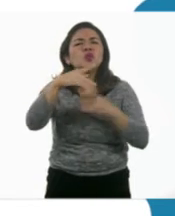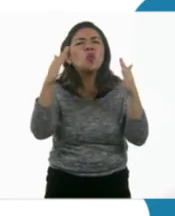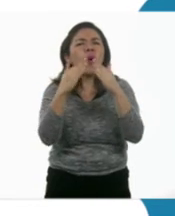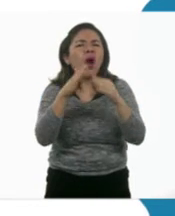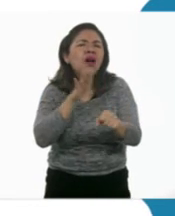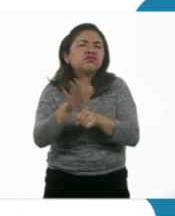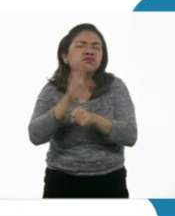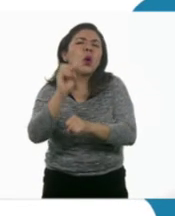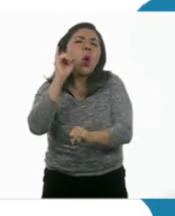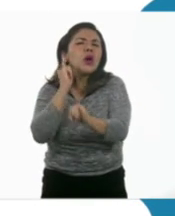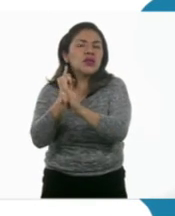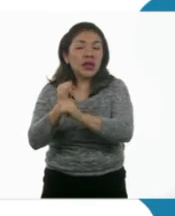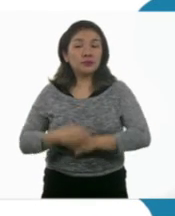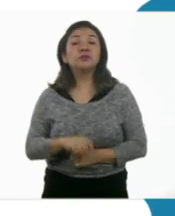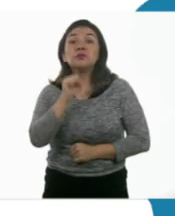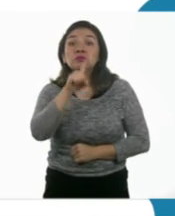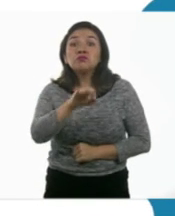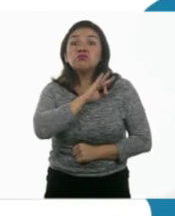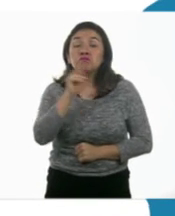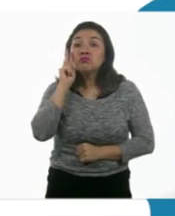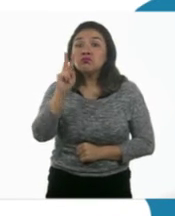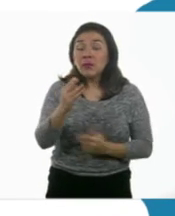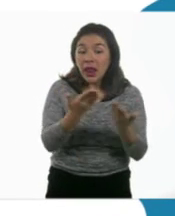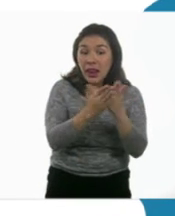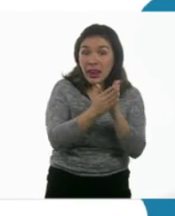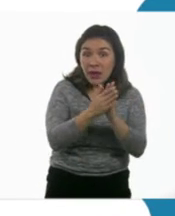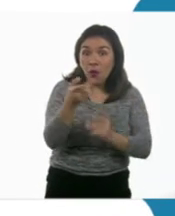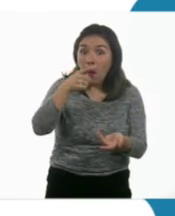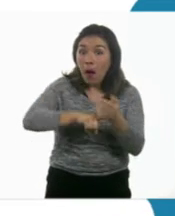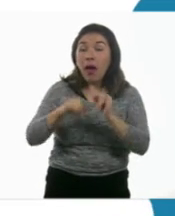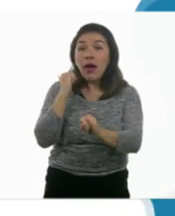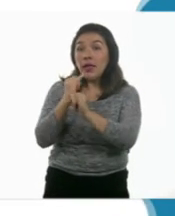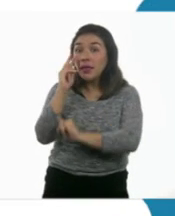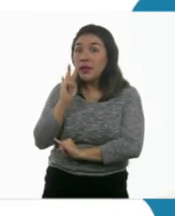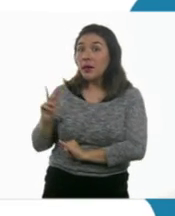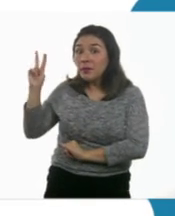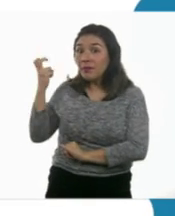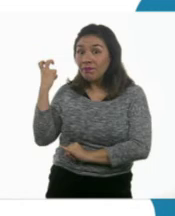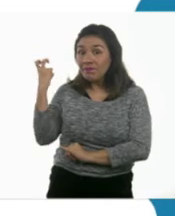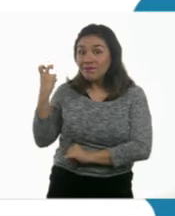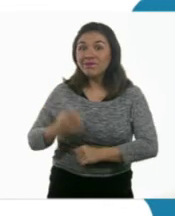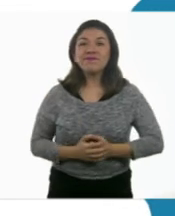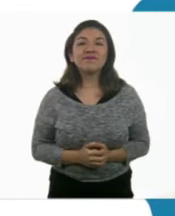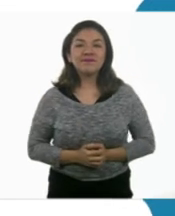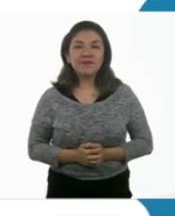casa o en internet. También puedes encontrar los libros de texto en la página